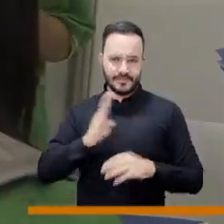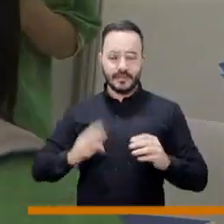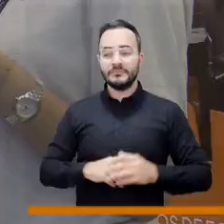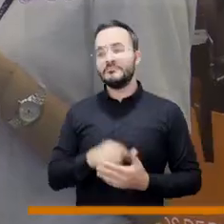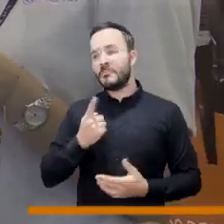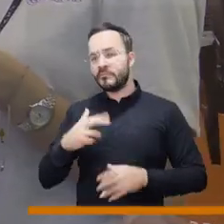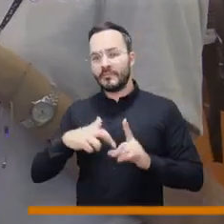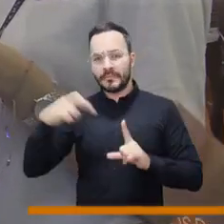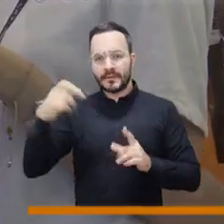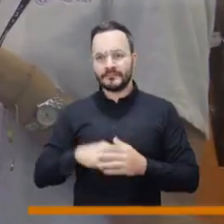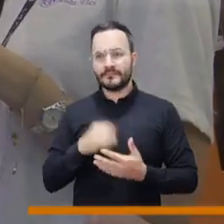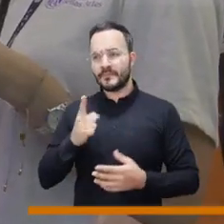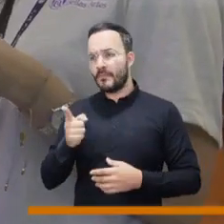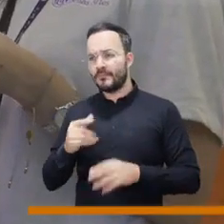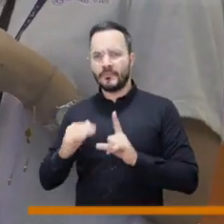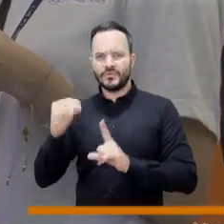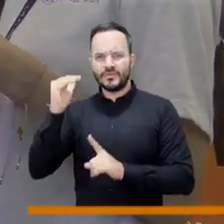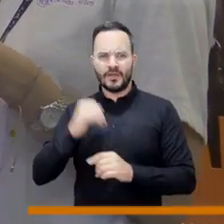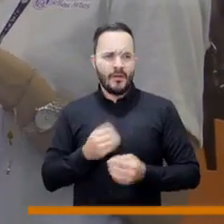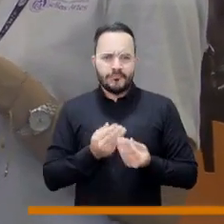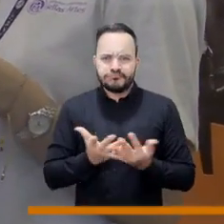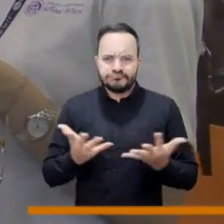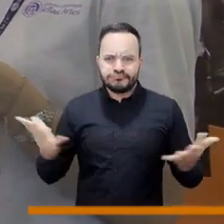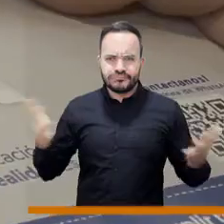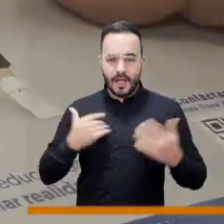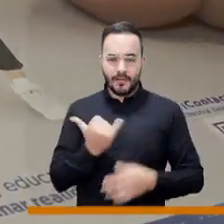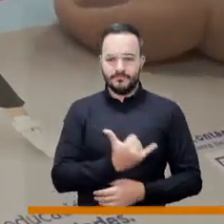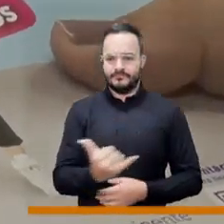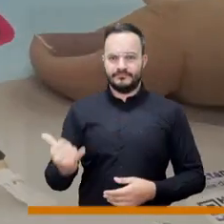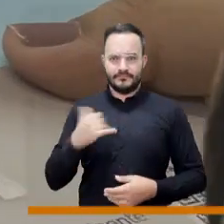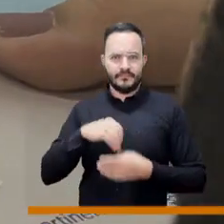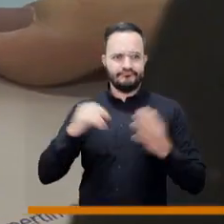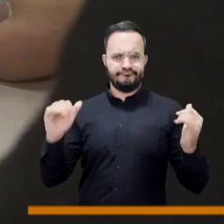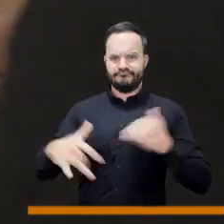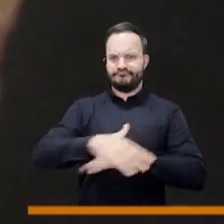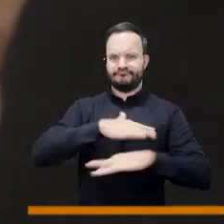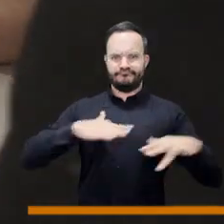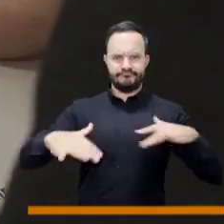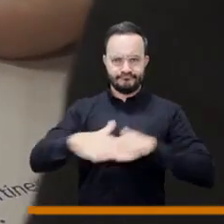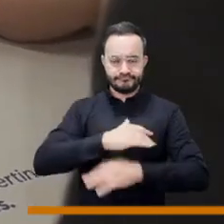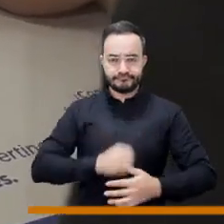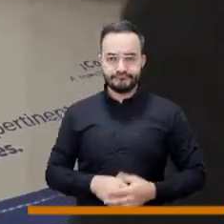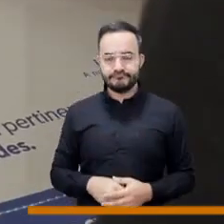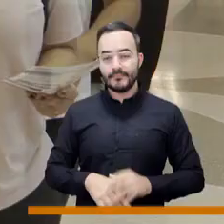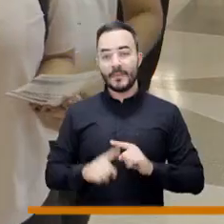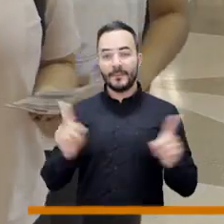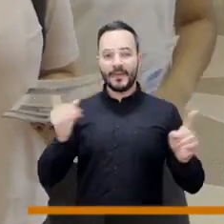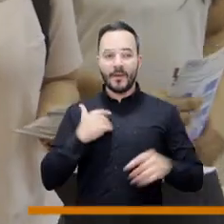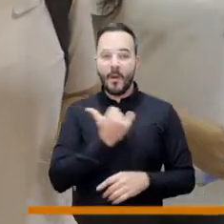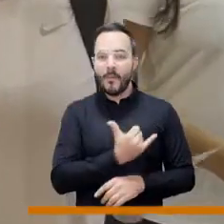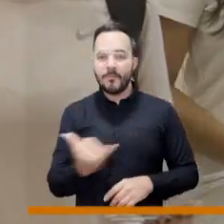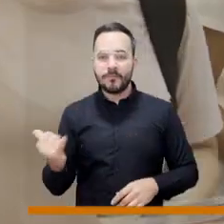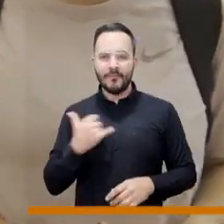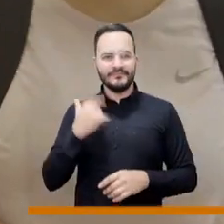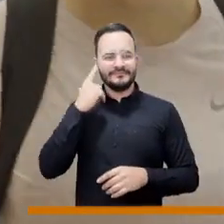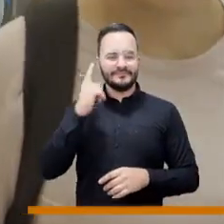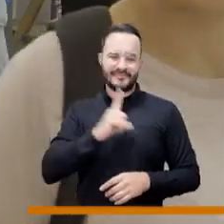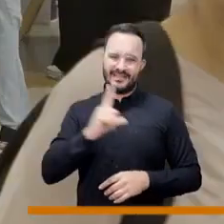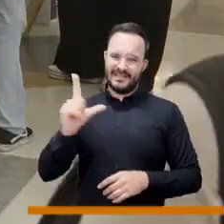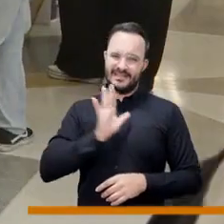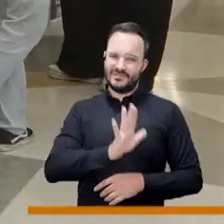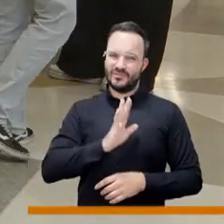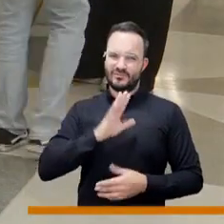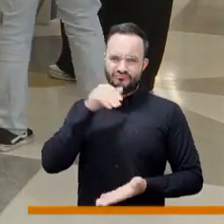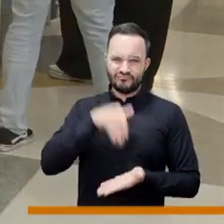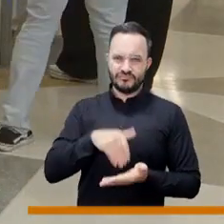secundaria, los preuniversitarios, los pregrados y otras modalidades de formación en oficios. Pero aún así, sus líderes